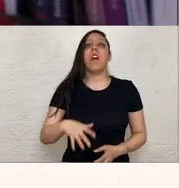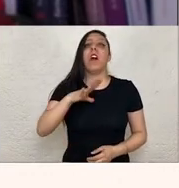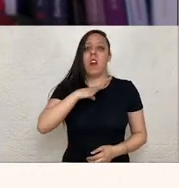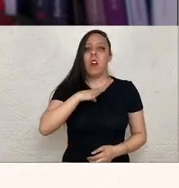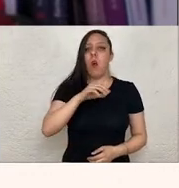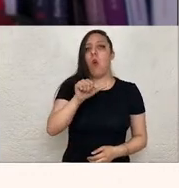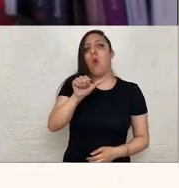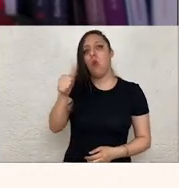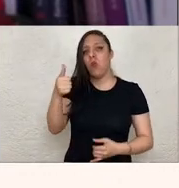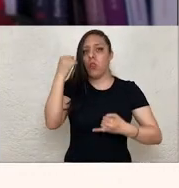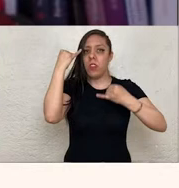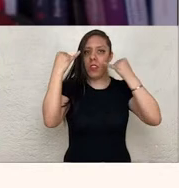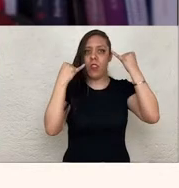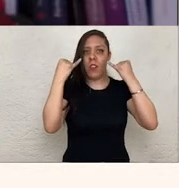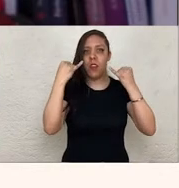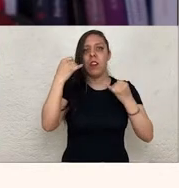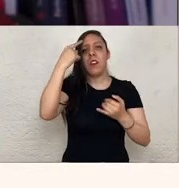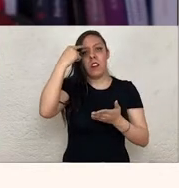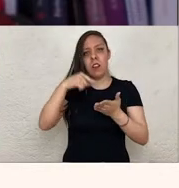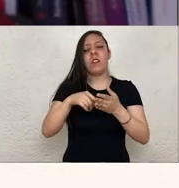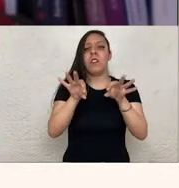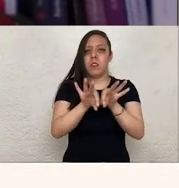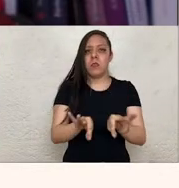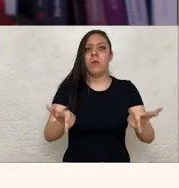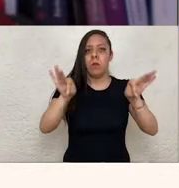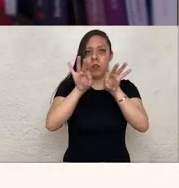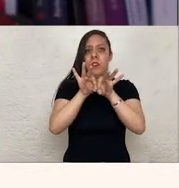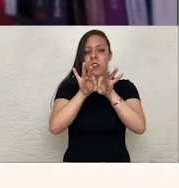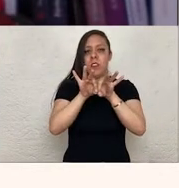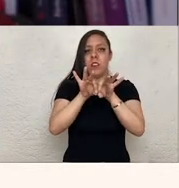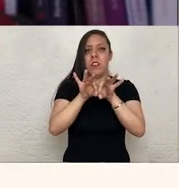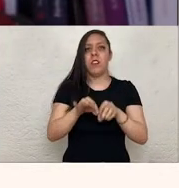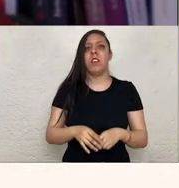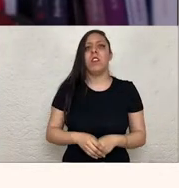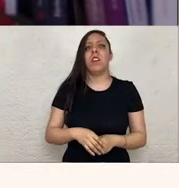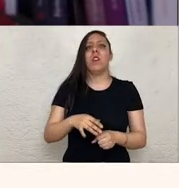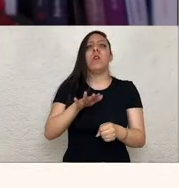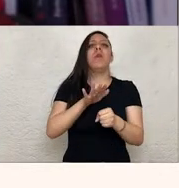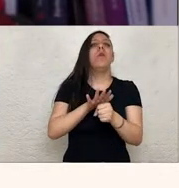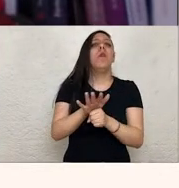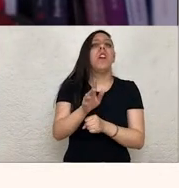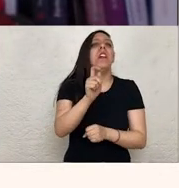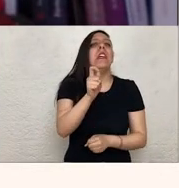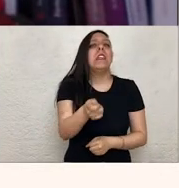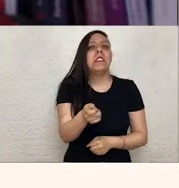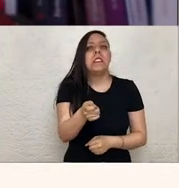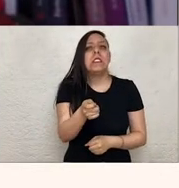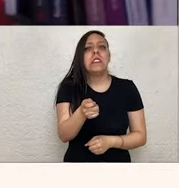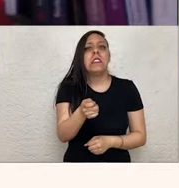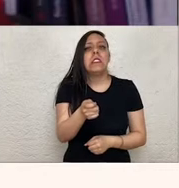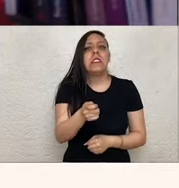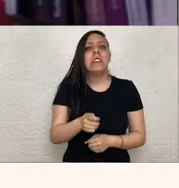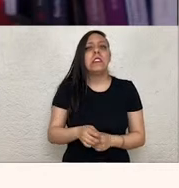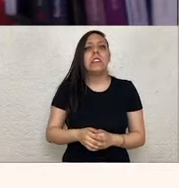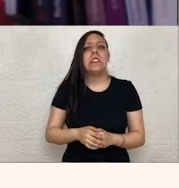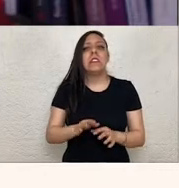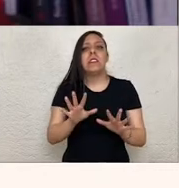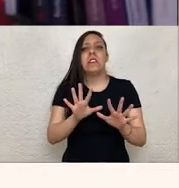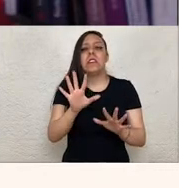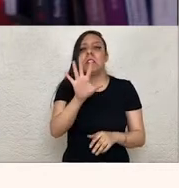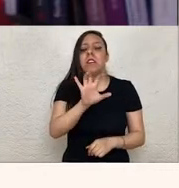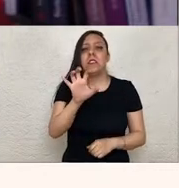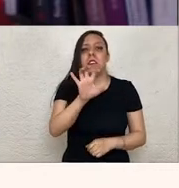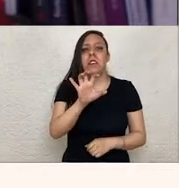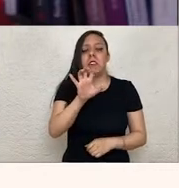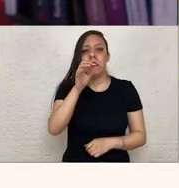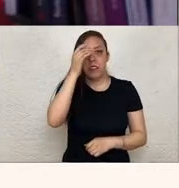Hay otra, digamos, otra posición que me parece muy importante, que es el trabajo que